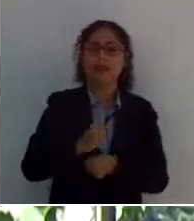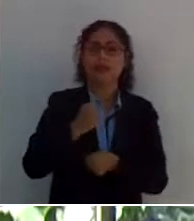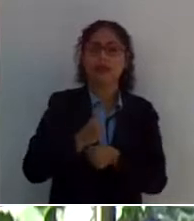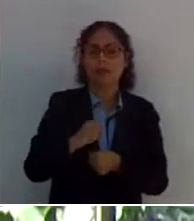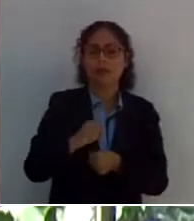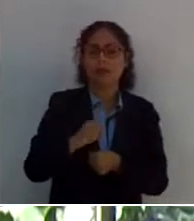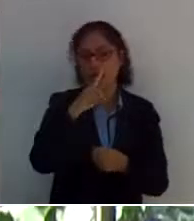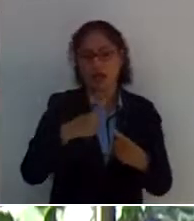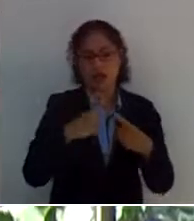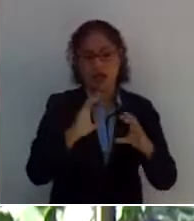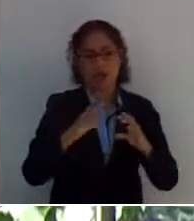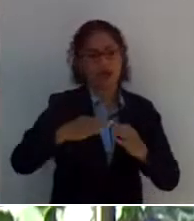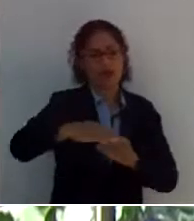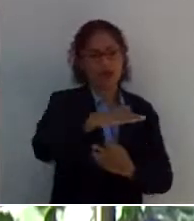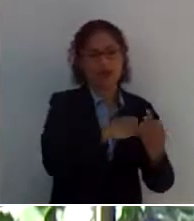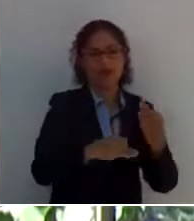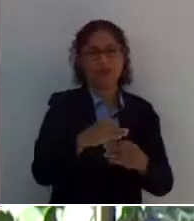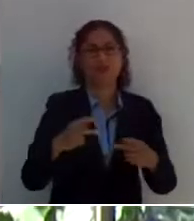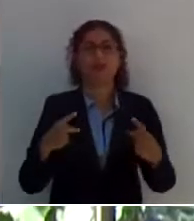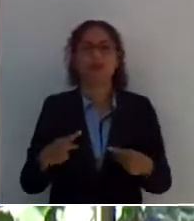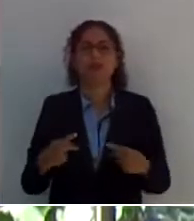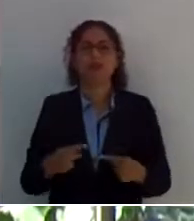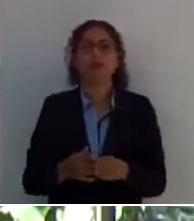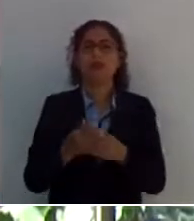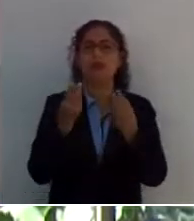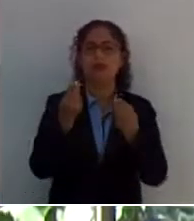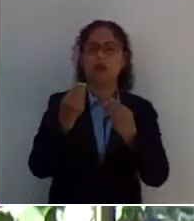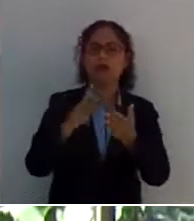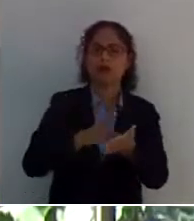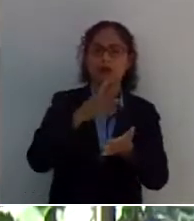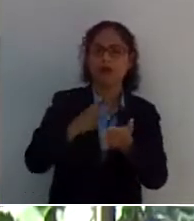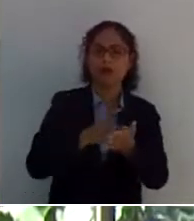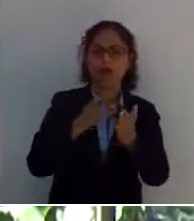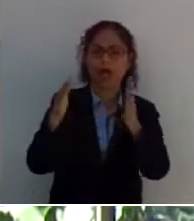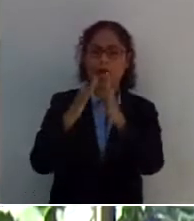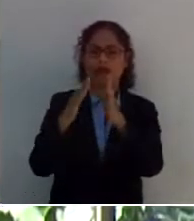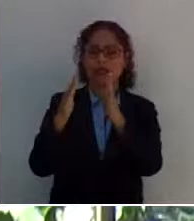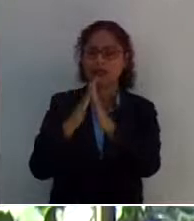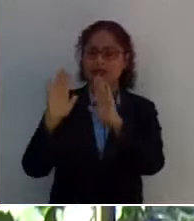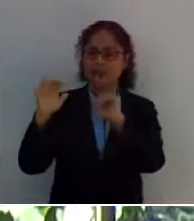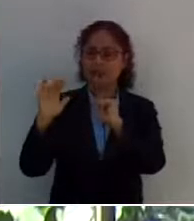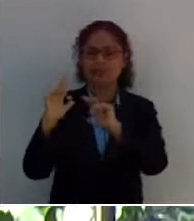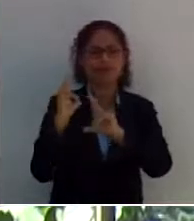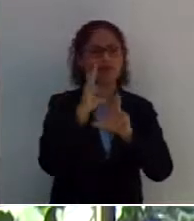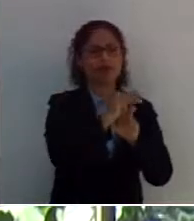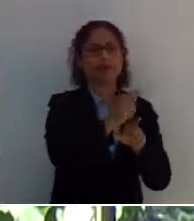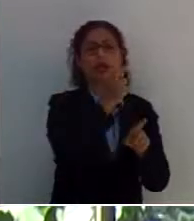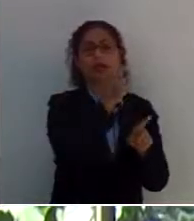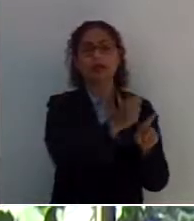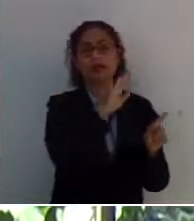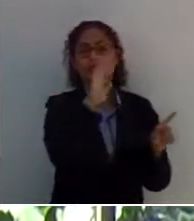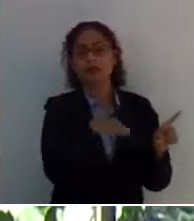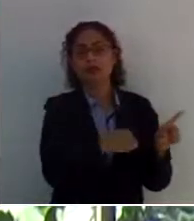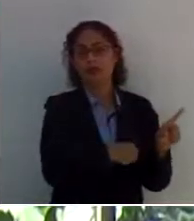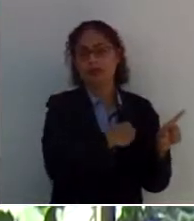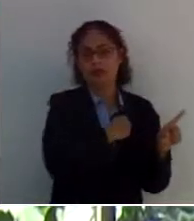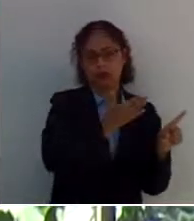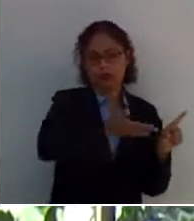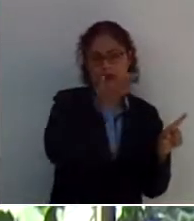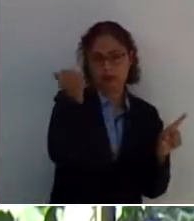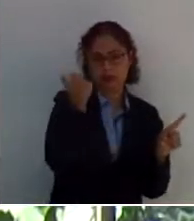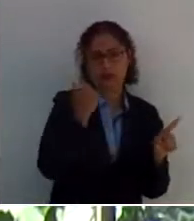resguardar nuestra integridad, que muchas veces salen de su casa sin saber si volverán con su familia y dan la vida por un